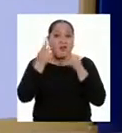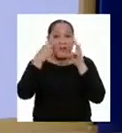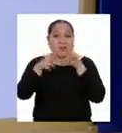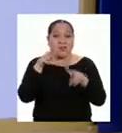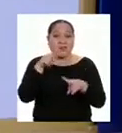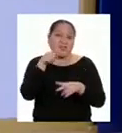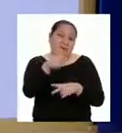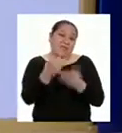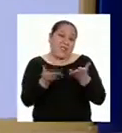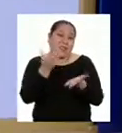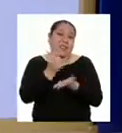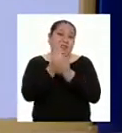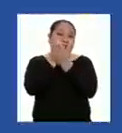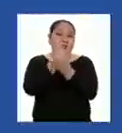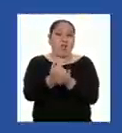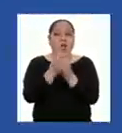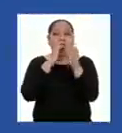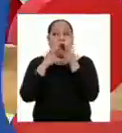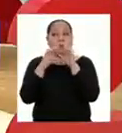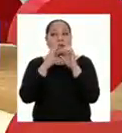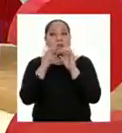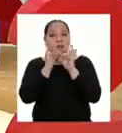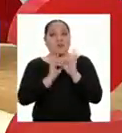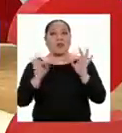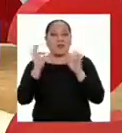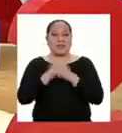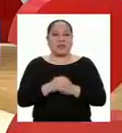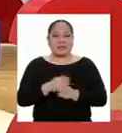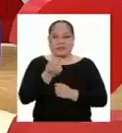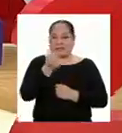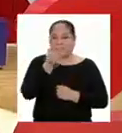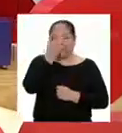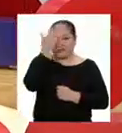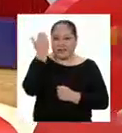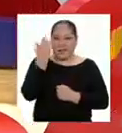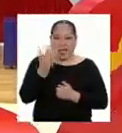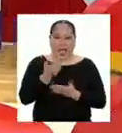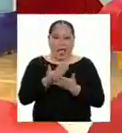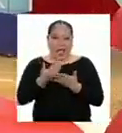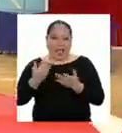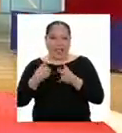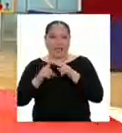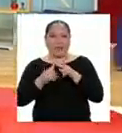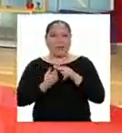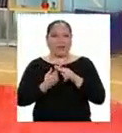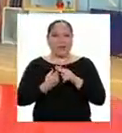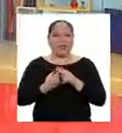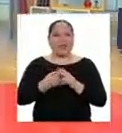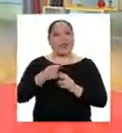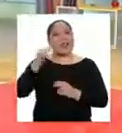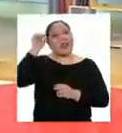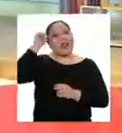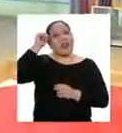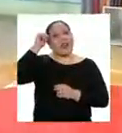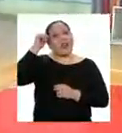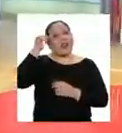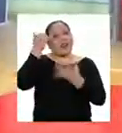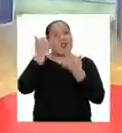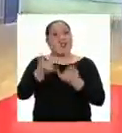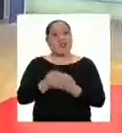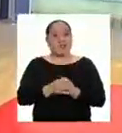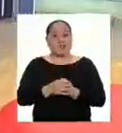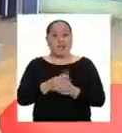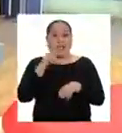para tener algunas conversaciones importantes. Casi lo olvido. Antes de empezar, tengo los recordatorios de hoy.